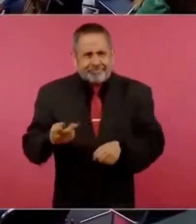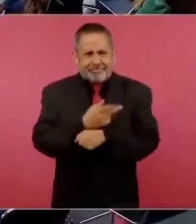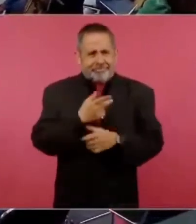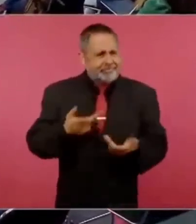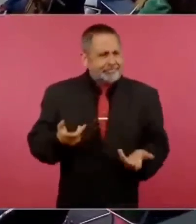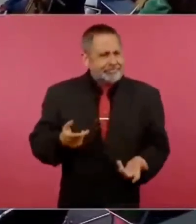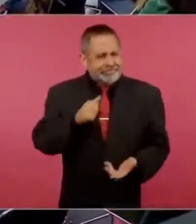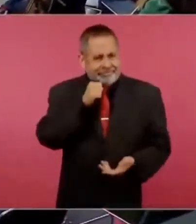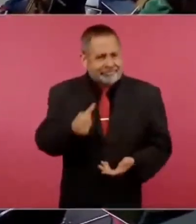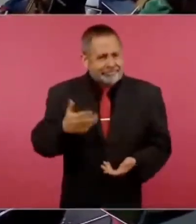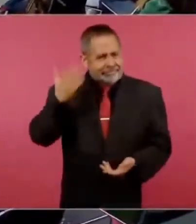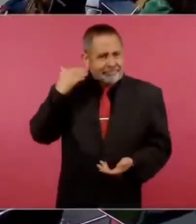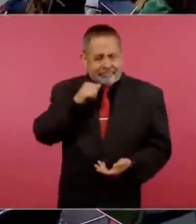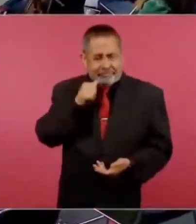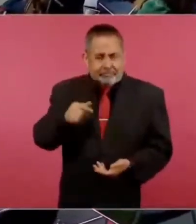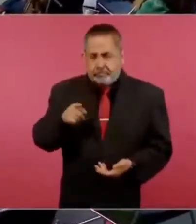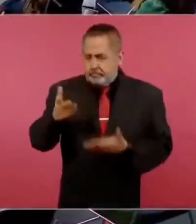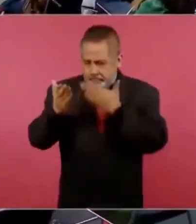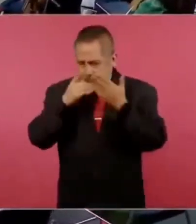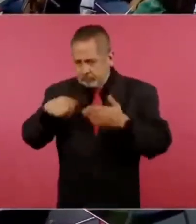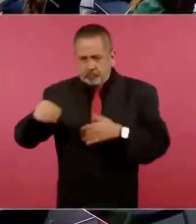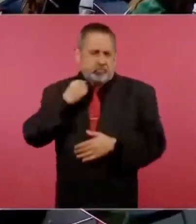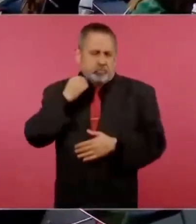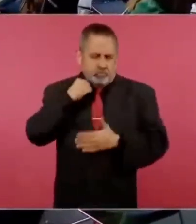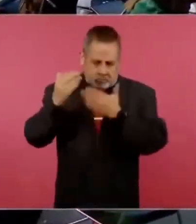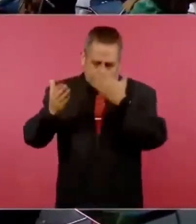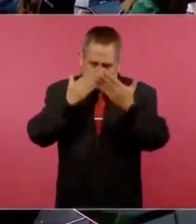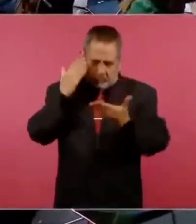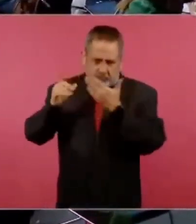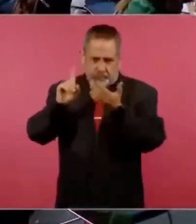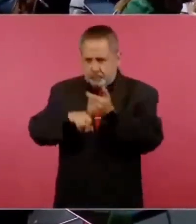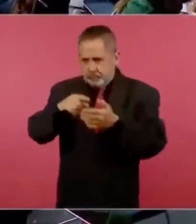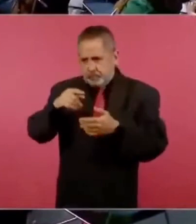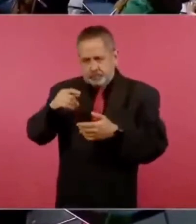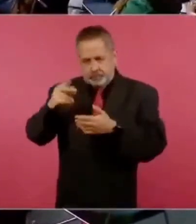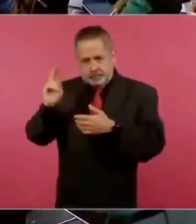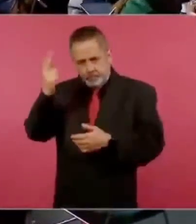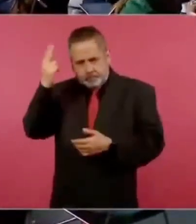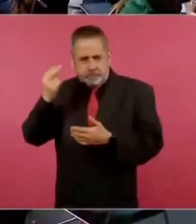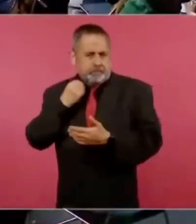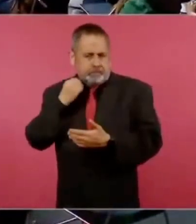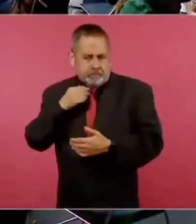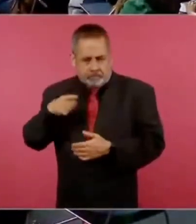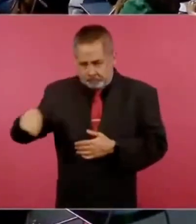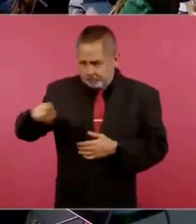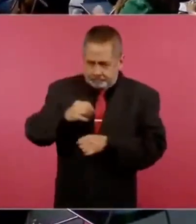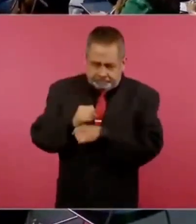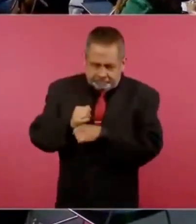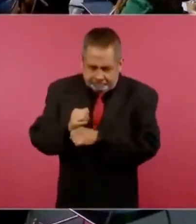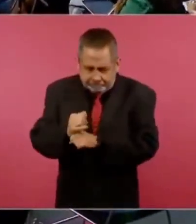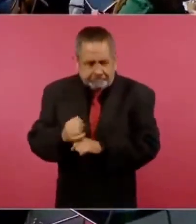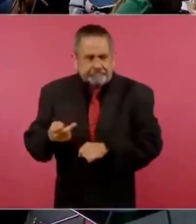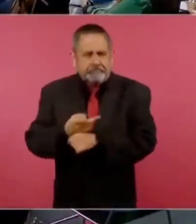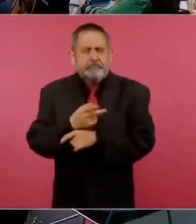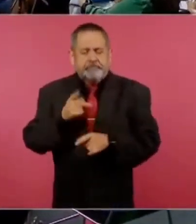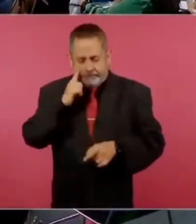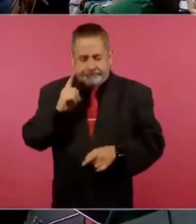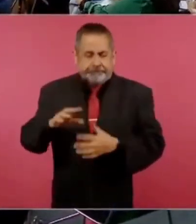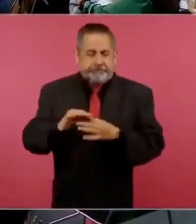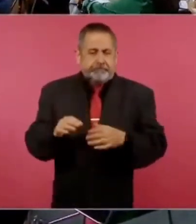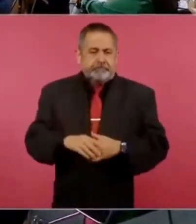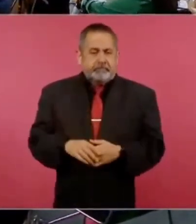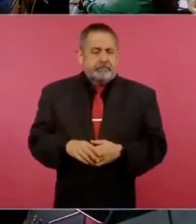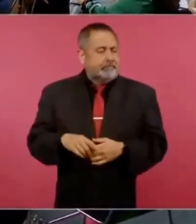abogados, los que están estudiando derecho, que hagan una investigación de